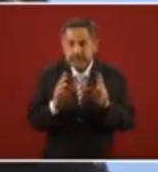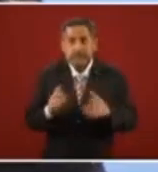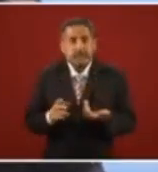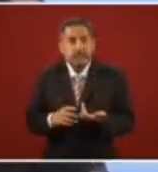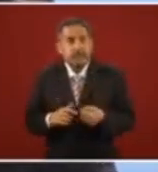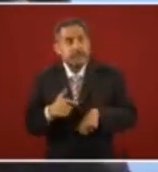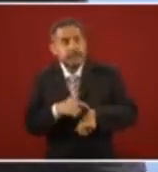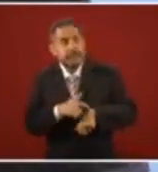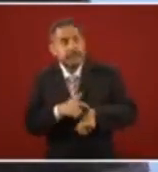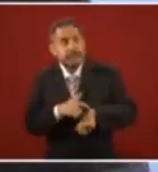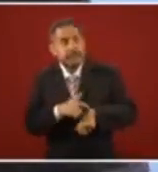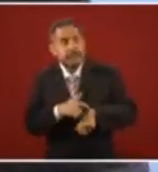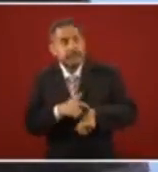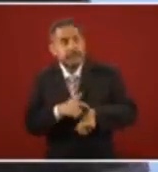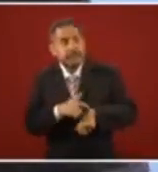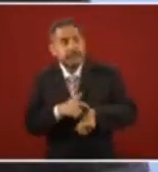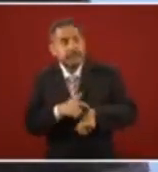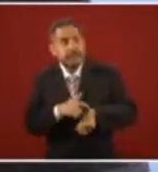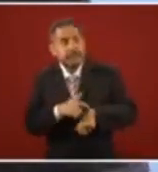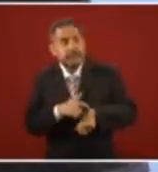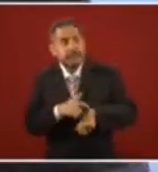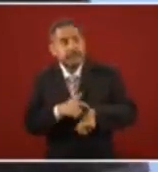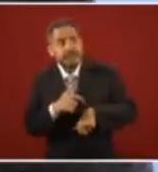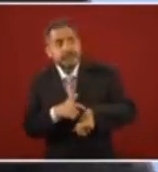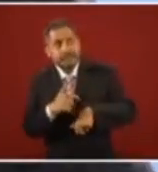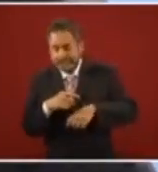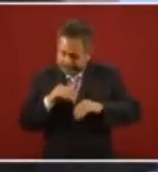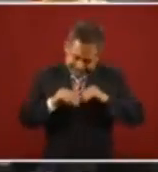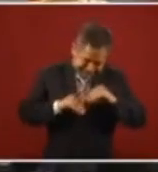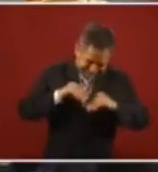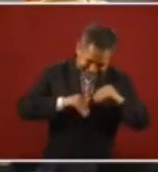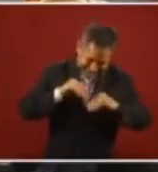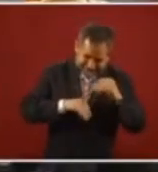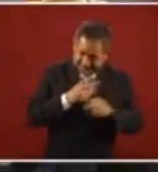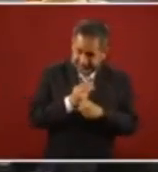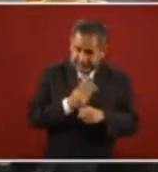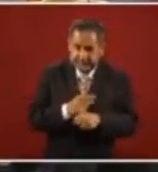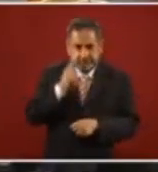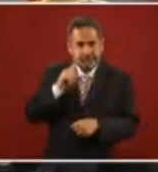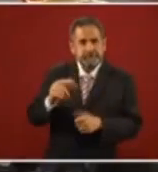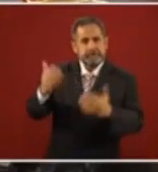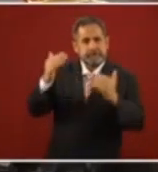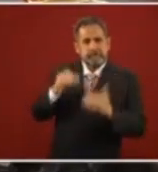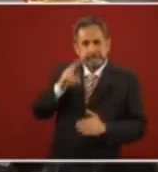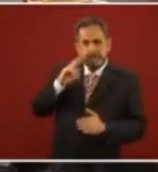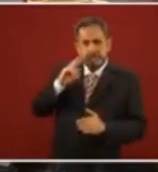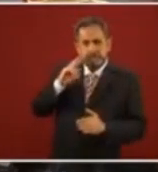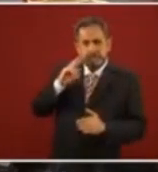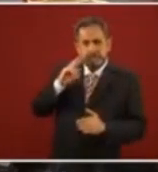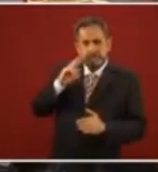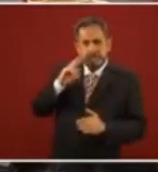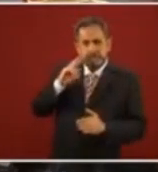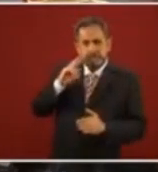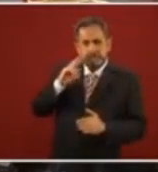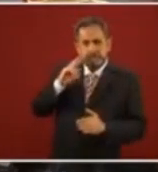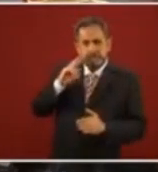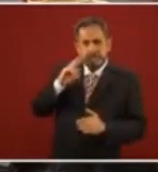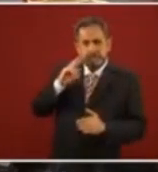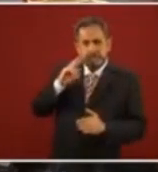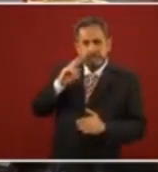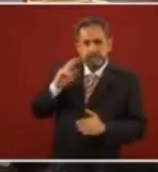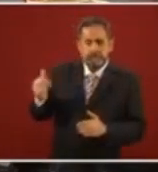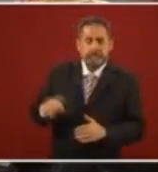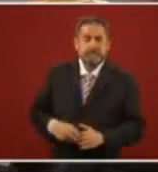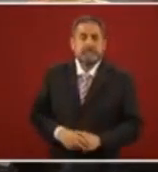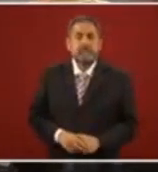...corriendo... ...contra el tiempo... ...because you're fighting... ...against time... ...podrían poner... siguiente... ...video... ...and he said... ...could you put on... ...the